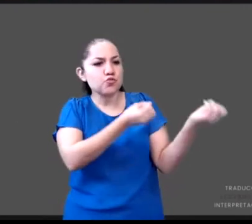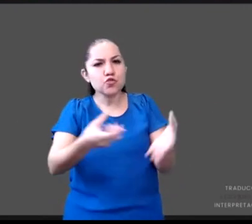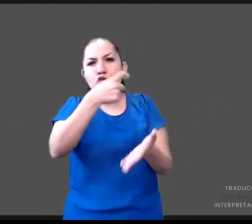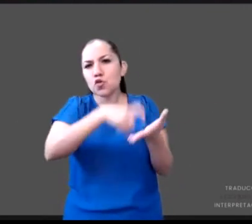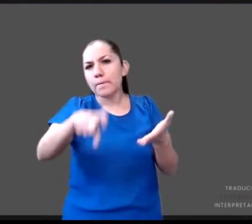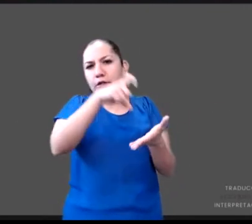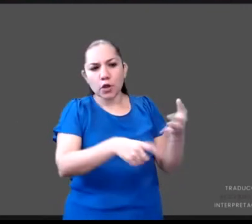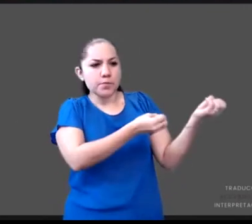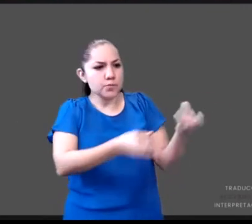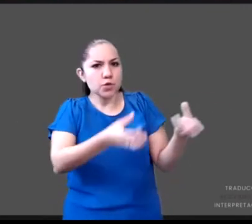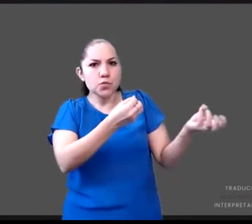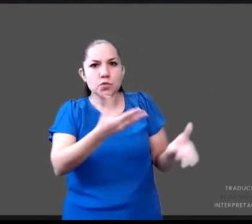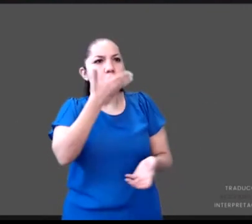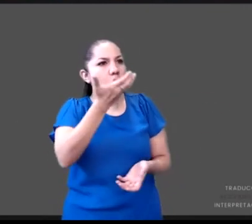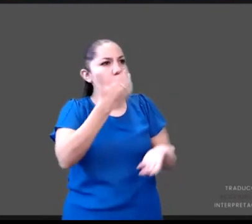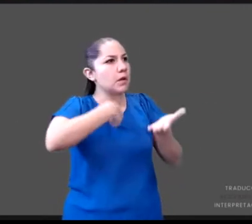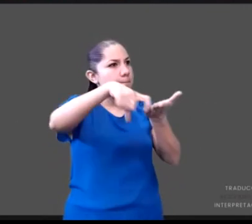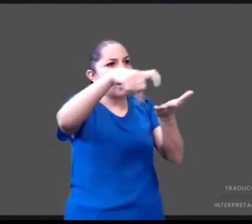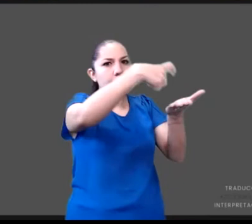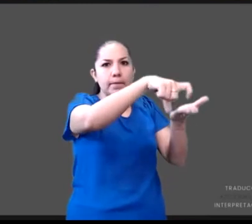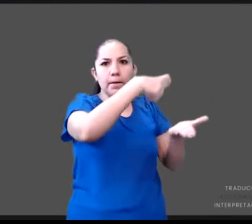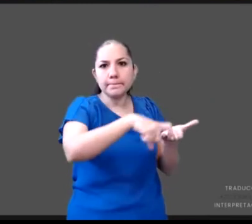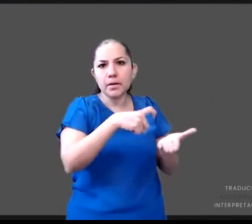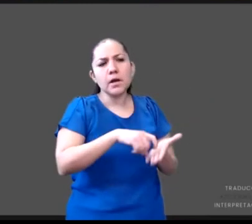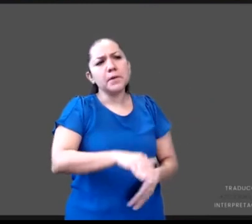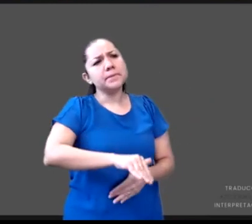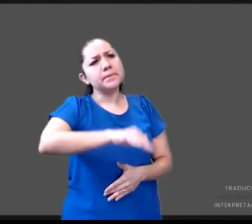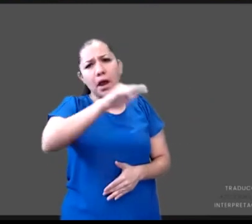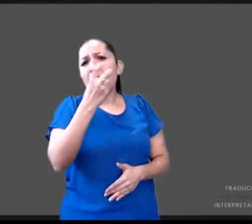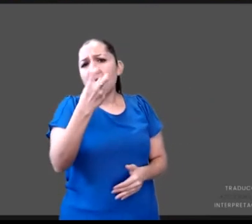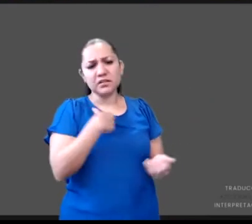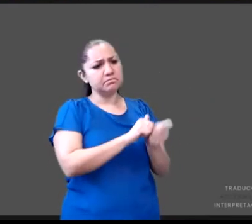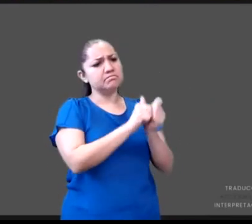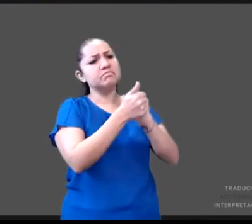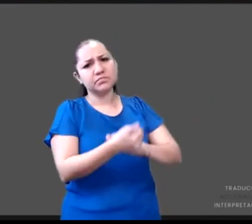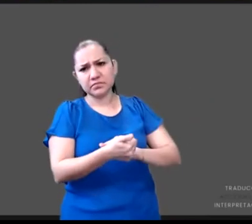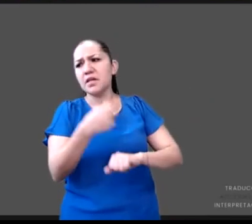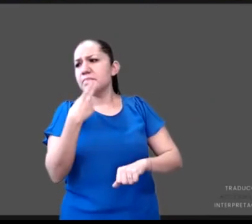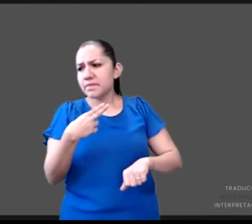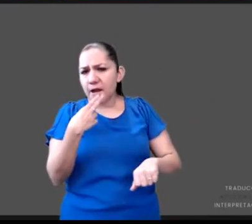tema fundamental, es decir, tenemos que apuntar hacia que se generen hábitos